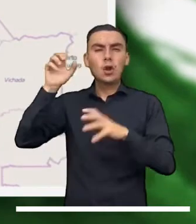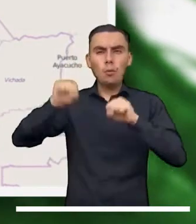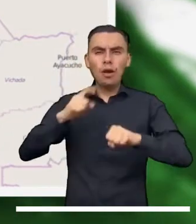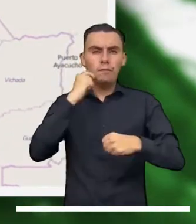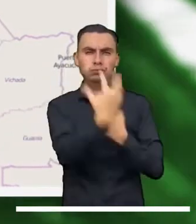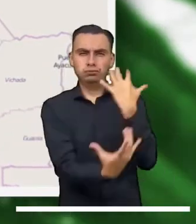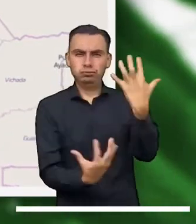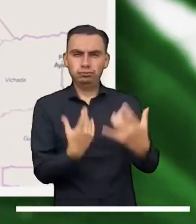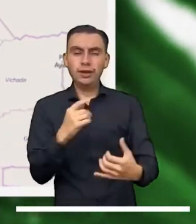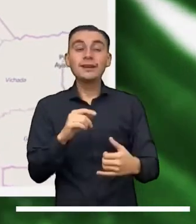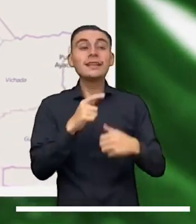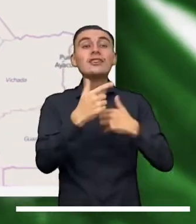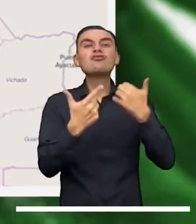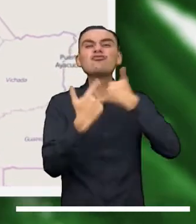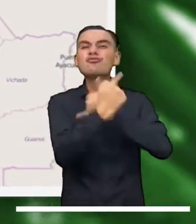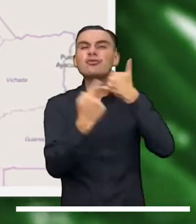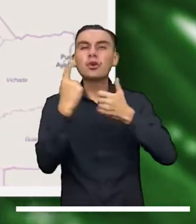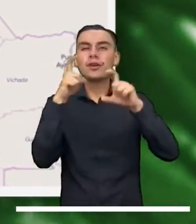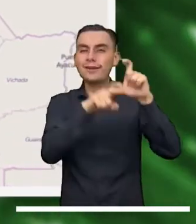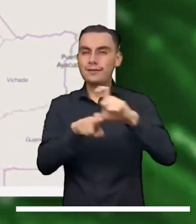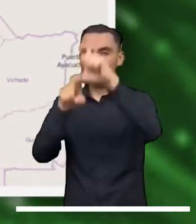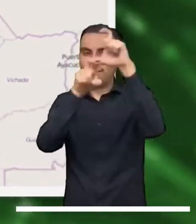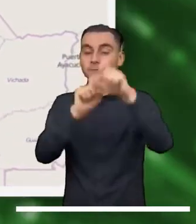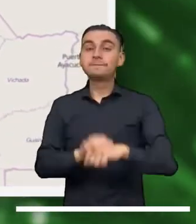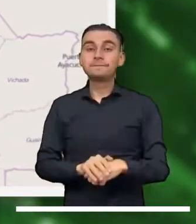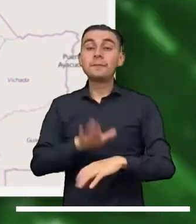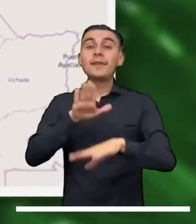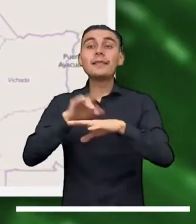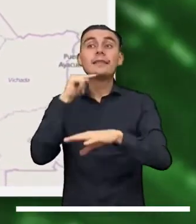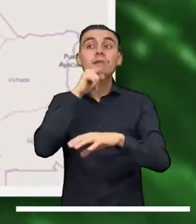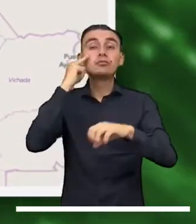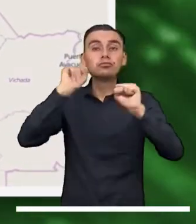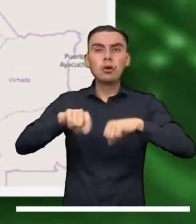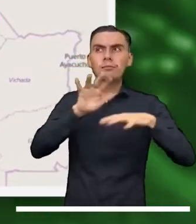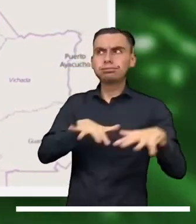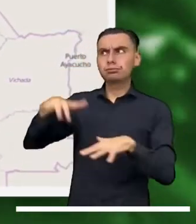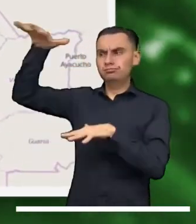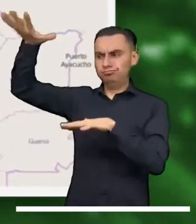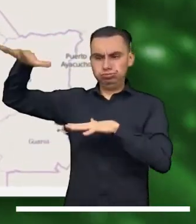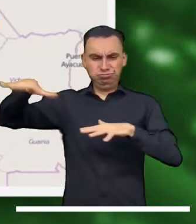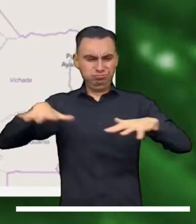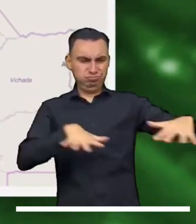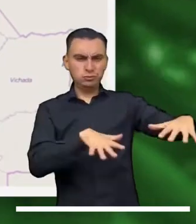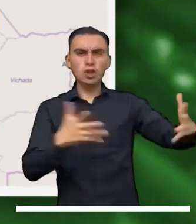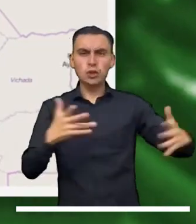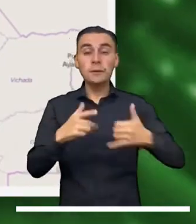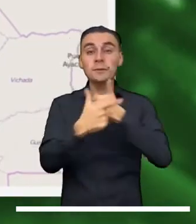Alerta roja por alta probabilidad de incendios en el departamento de La Guajira.